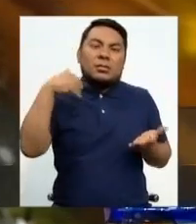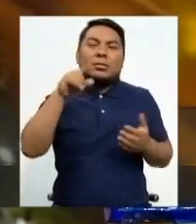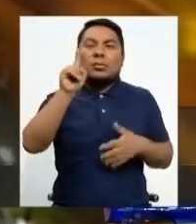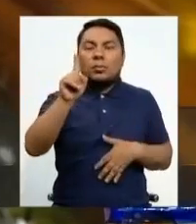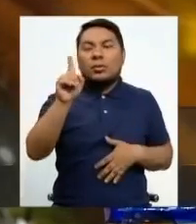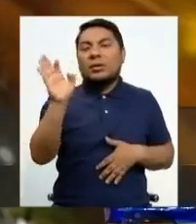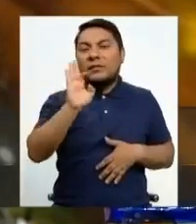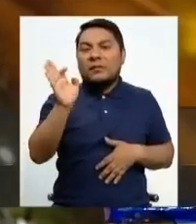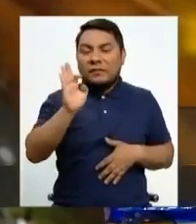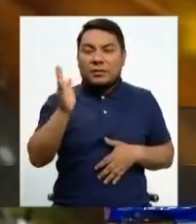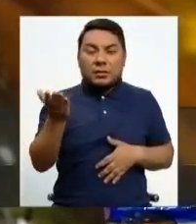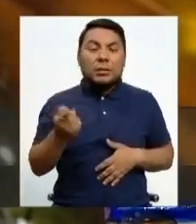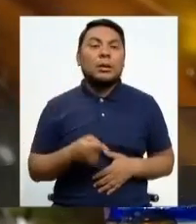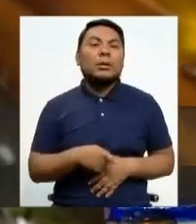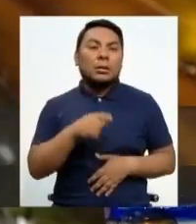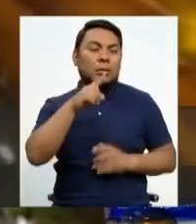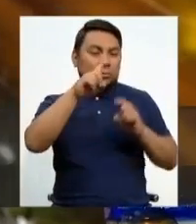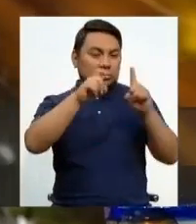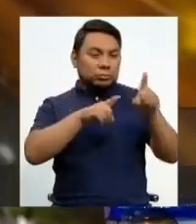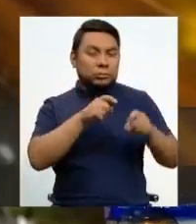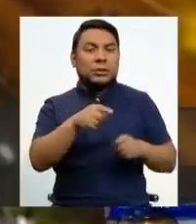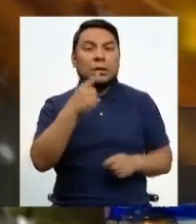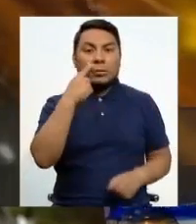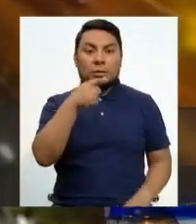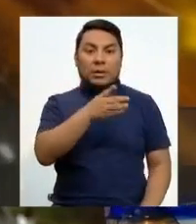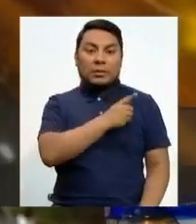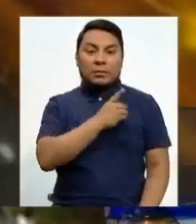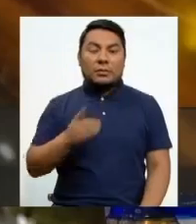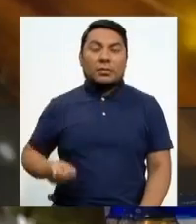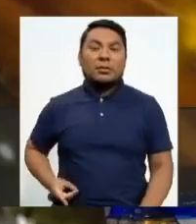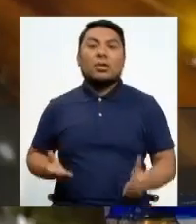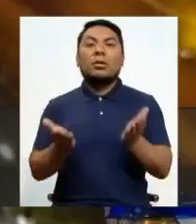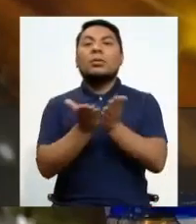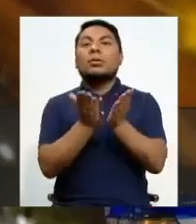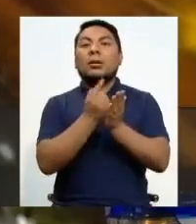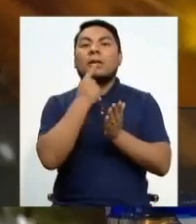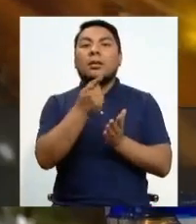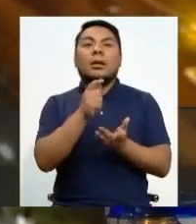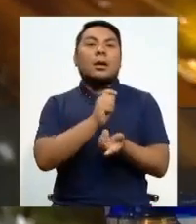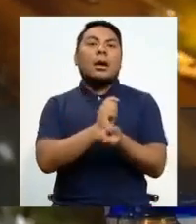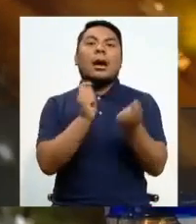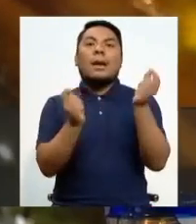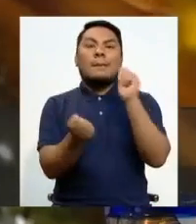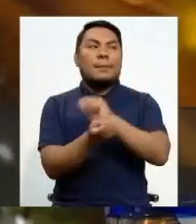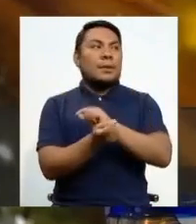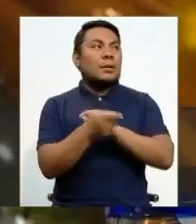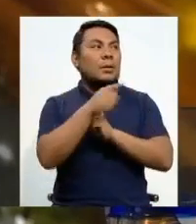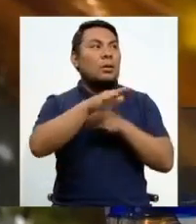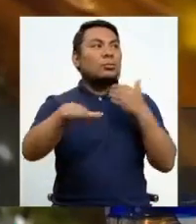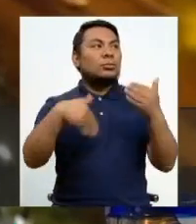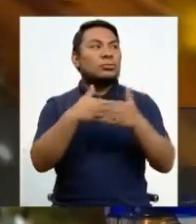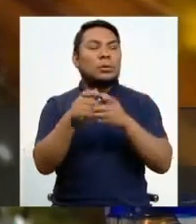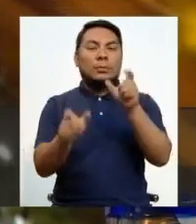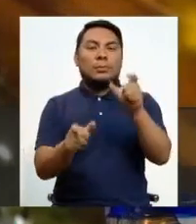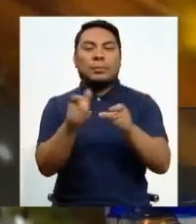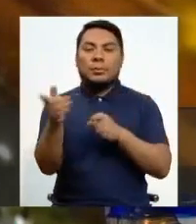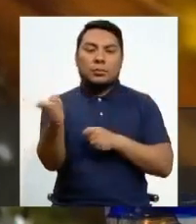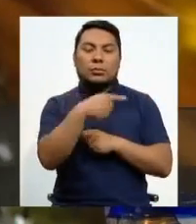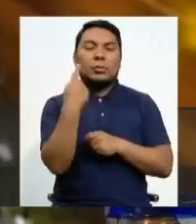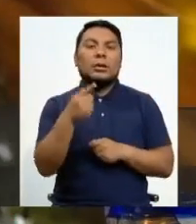1 de febrero. Se supo que el director de la institución resolvió cambiar de su puesto a todo el personal, es decir,